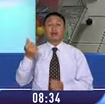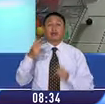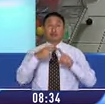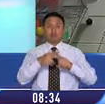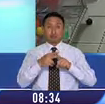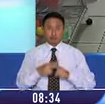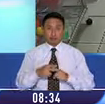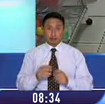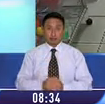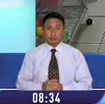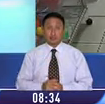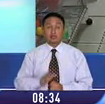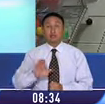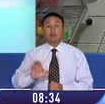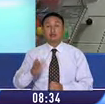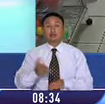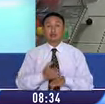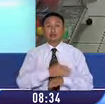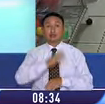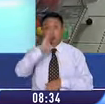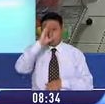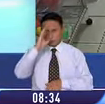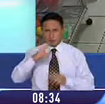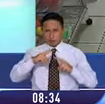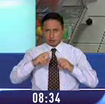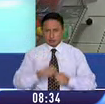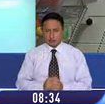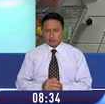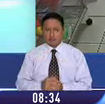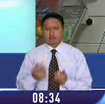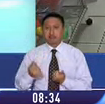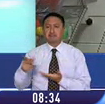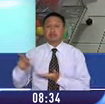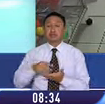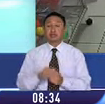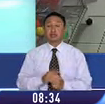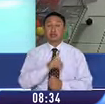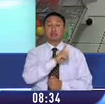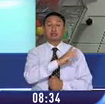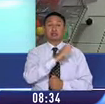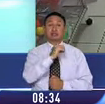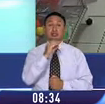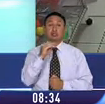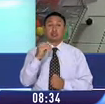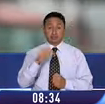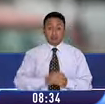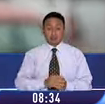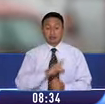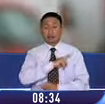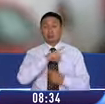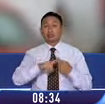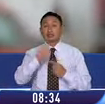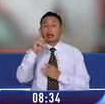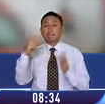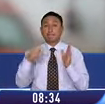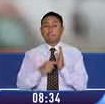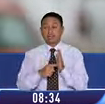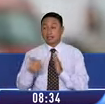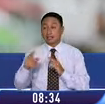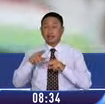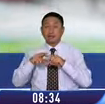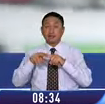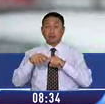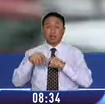ambateña, de acuerdo a la investigación policial, exigían montos que iban de los $100 hasta los 1,000, dependiendo del negocio.